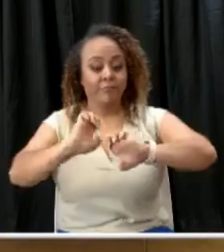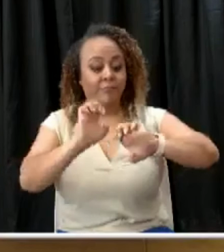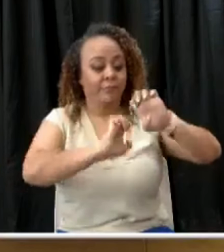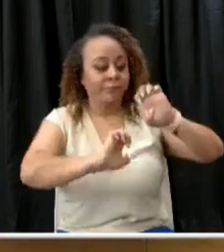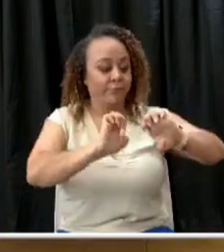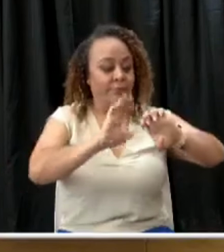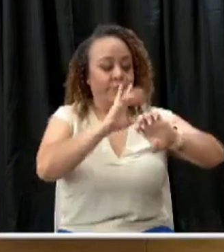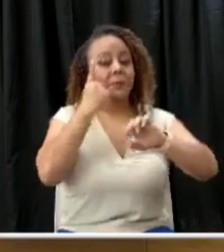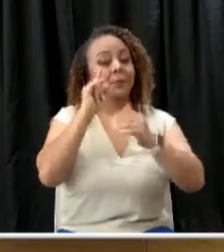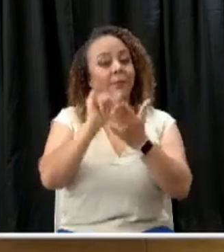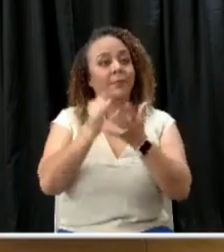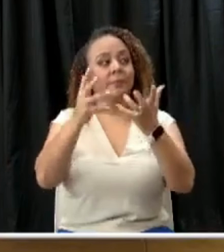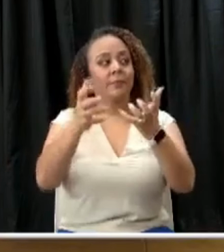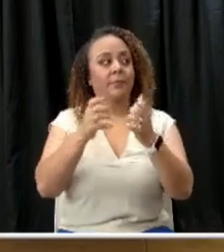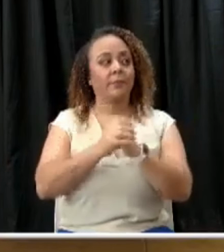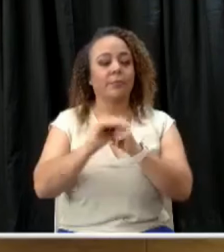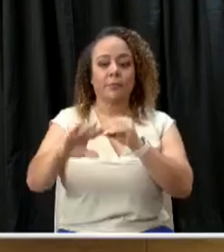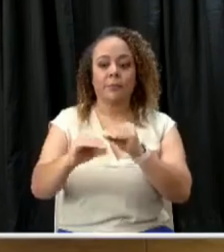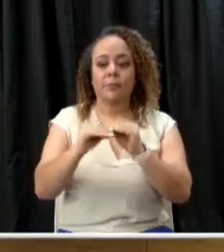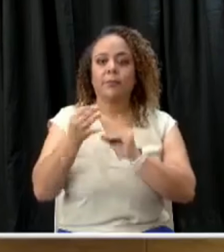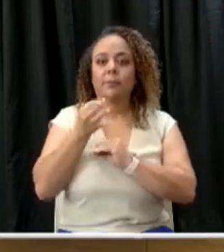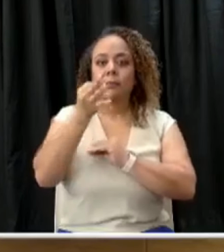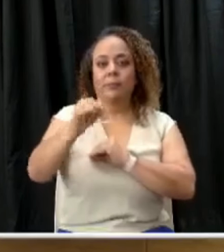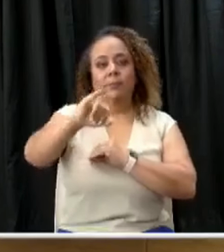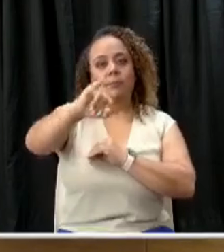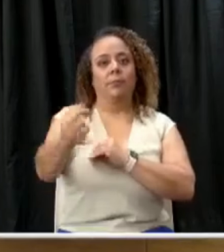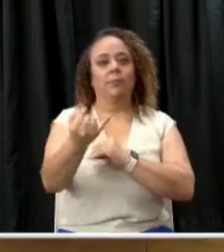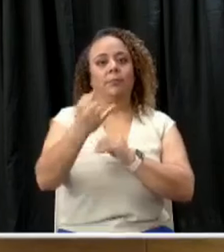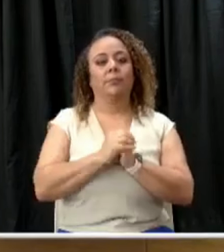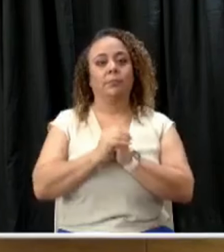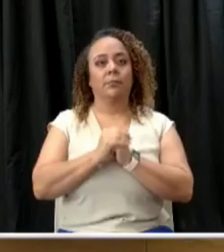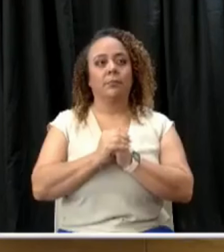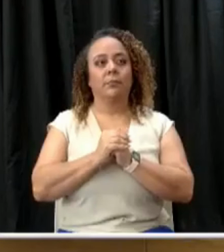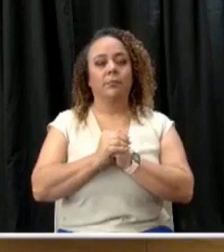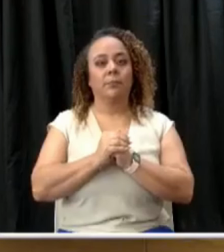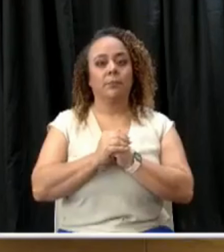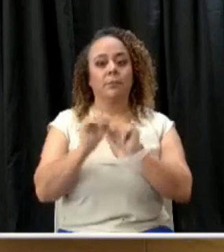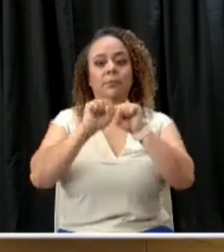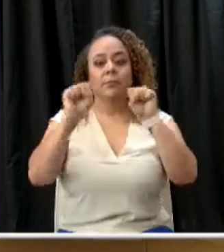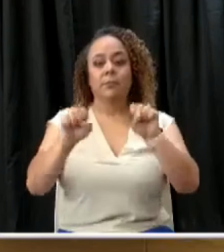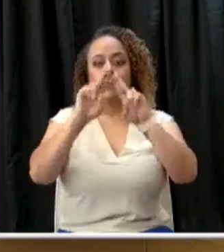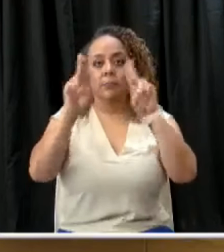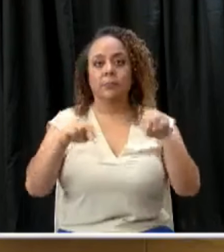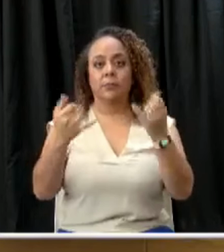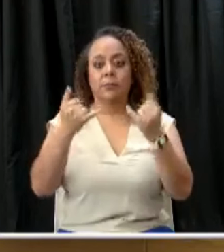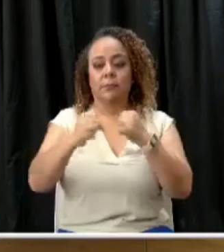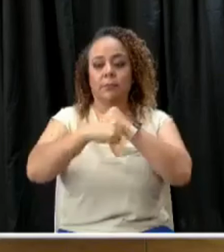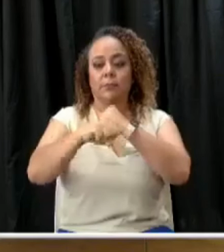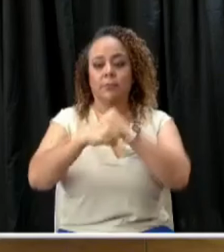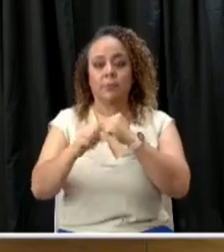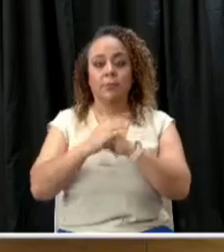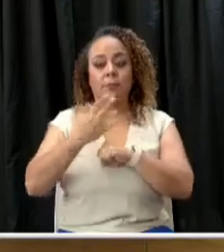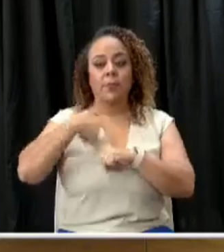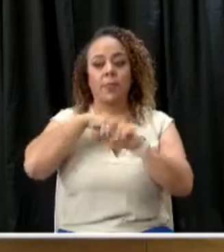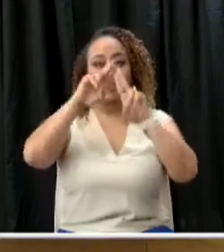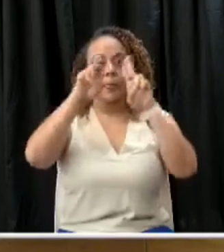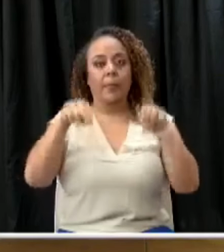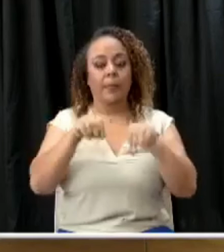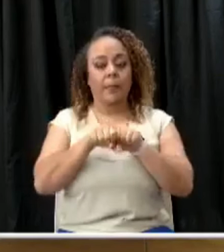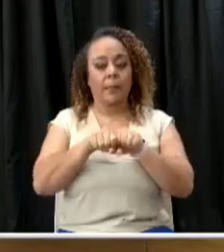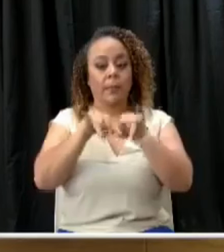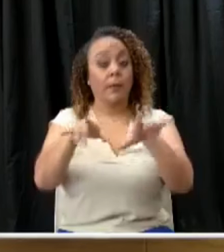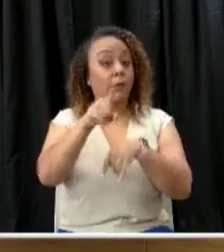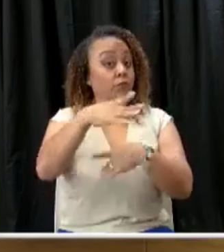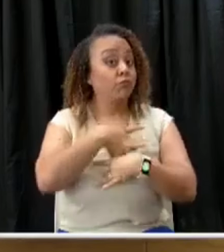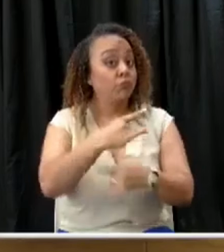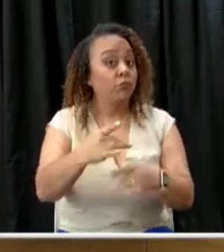y para lo cual queremos ampliarlo el día jueves en este webinar que ya está publicado a través de nuestras redes sociales. Si a